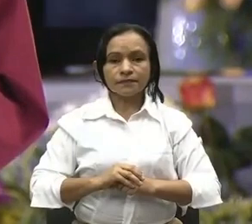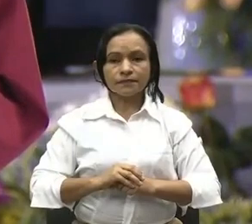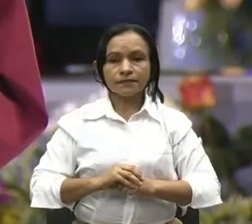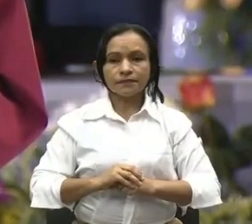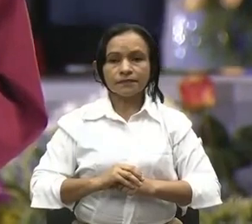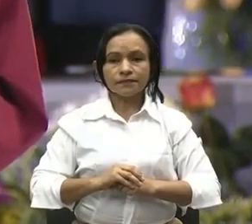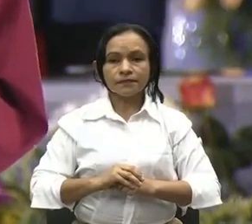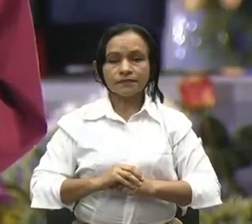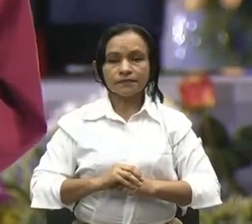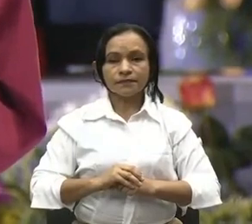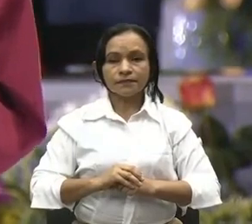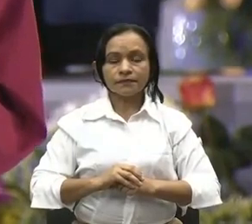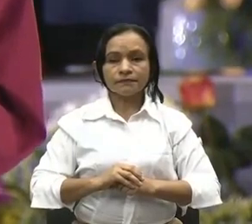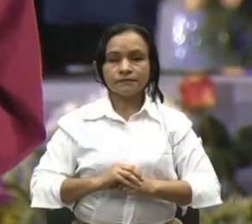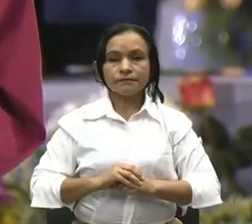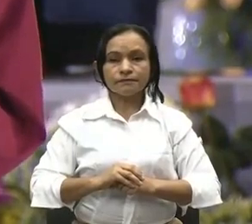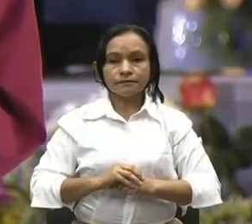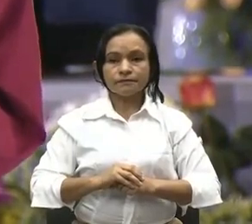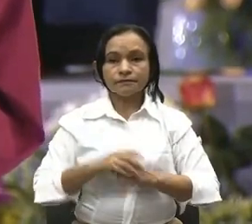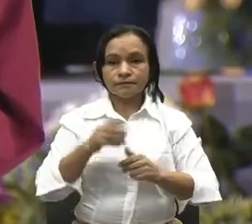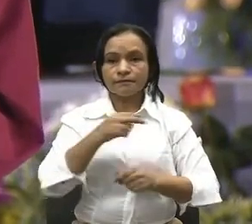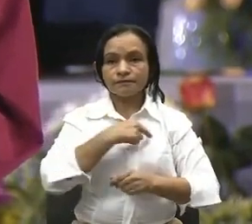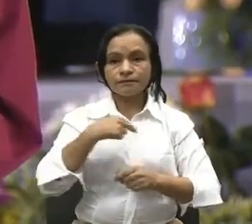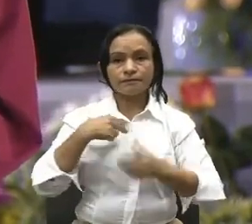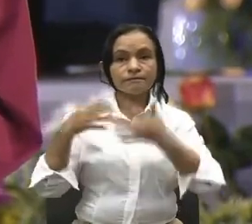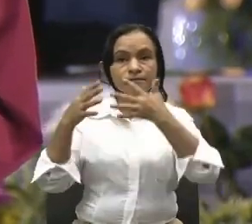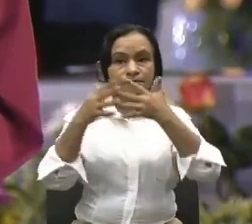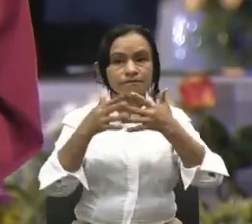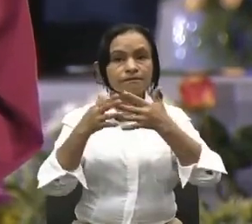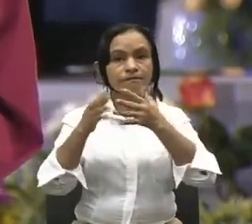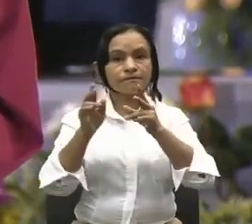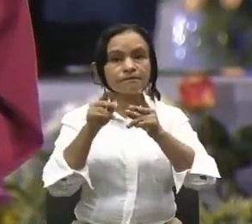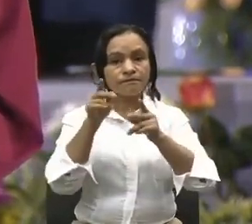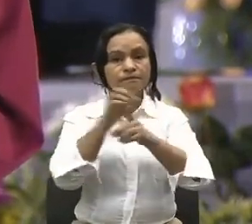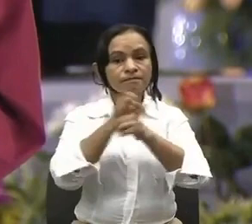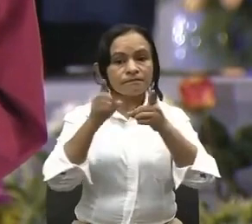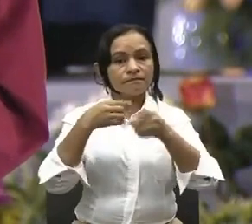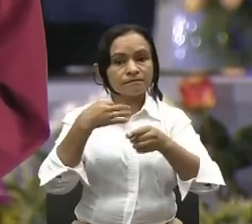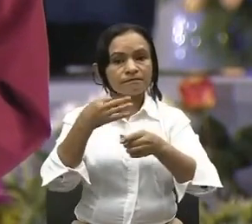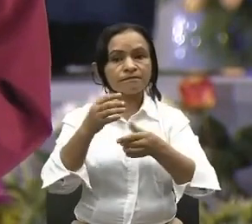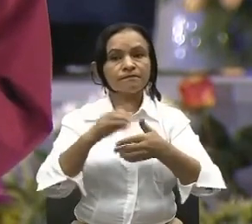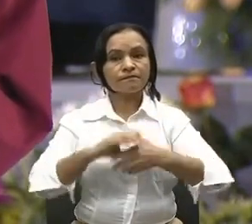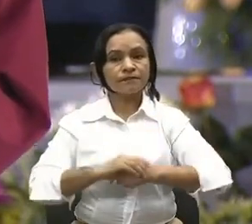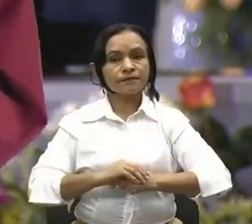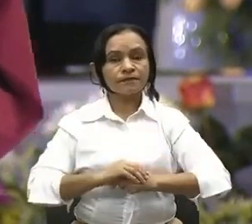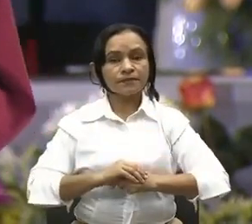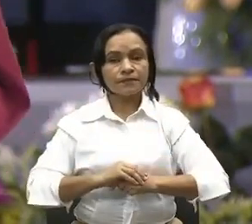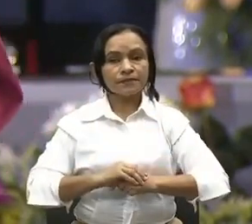esto tendrá que cambiar, sí, en los Estados Unidos, seguro que tendrá que cambiar.